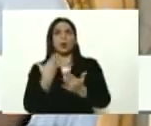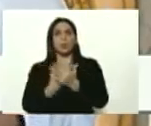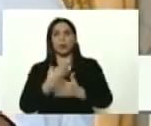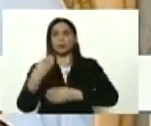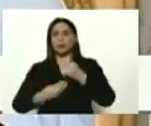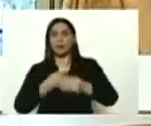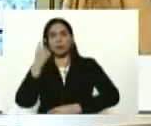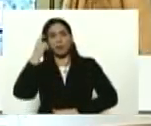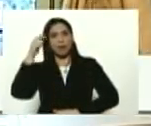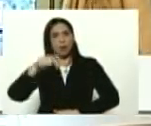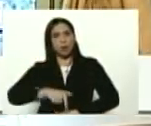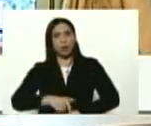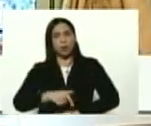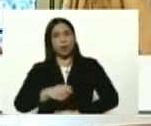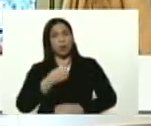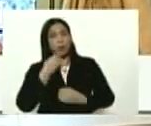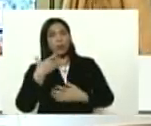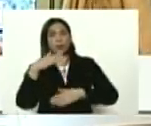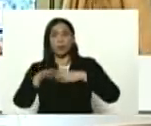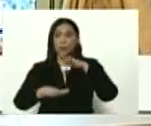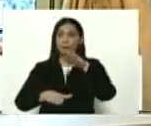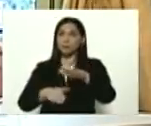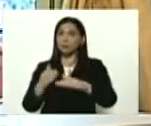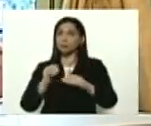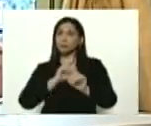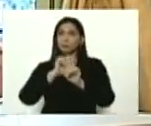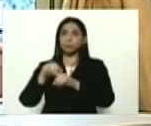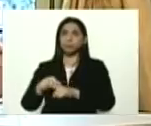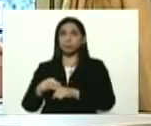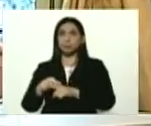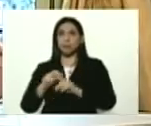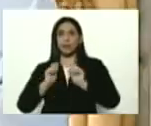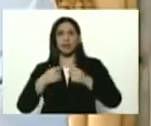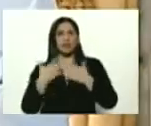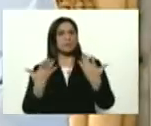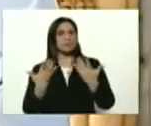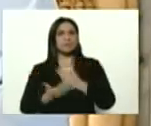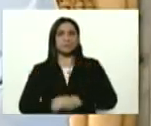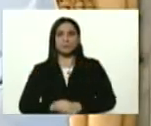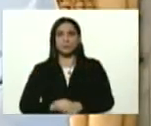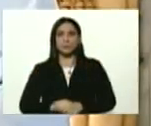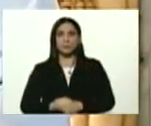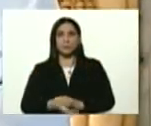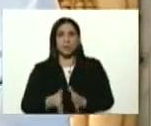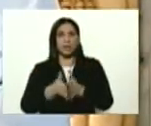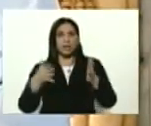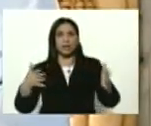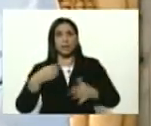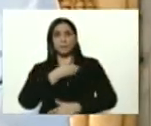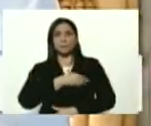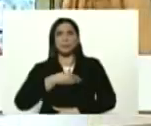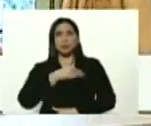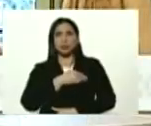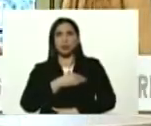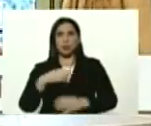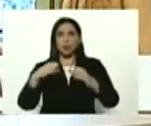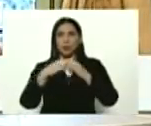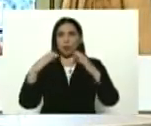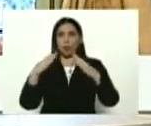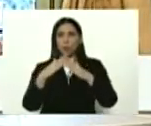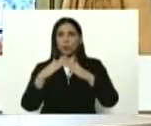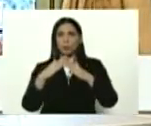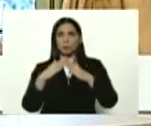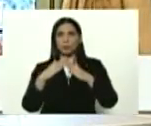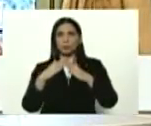trae para el día de hoy. Bueno, avanzar y vencer es la consigna. Aristóbulo, gran misión Hogares de la Patria, Movimiento Eulalia